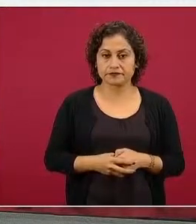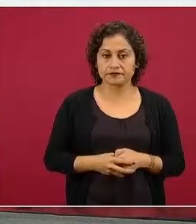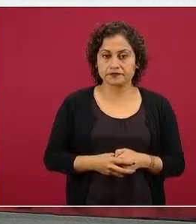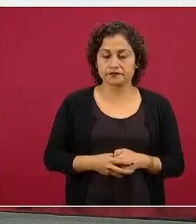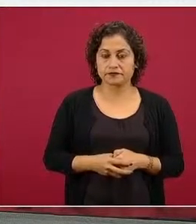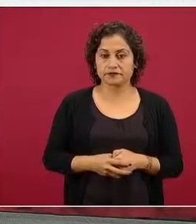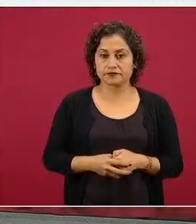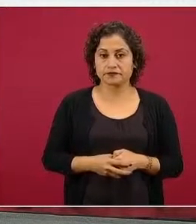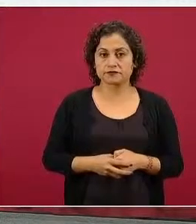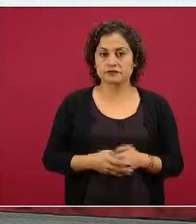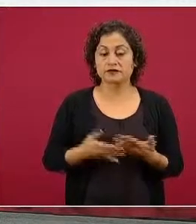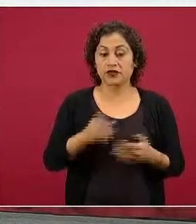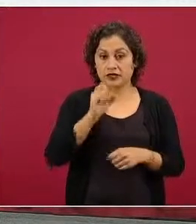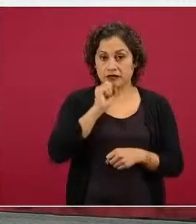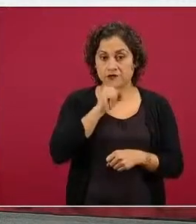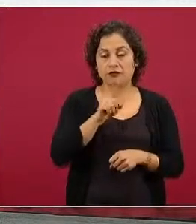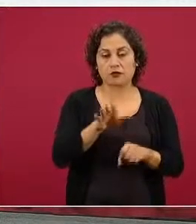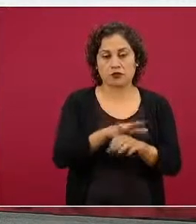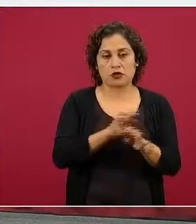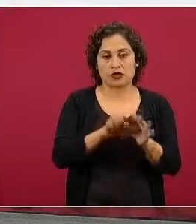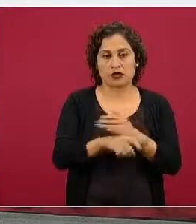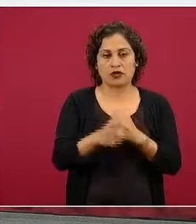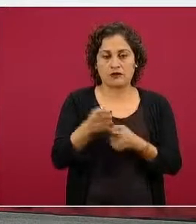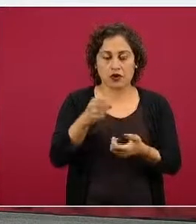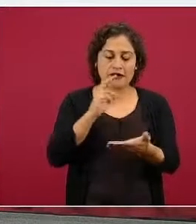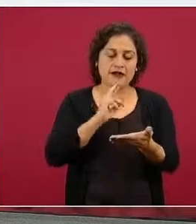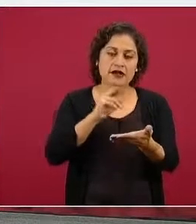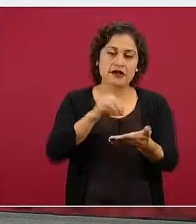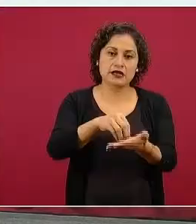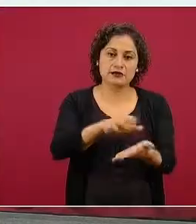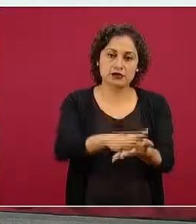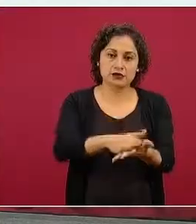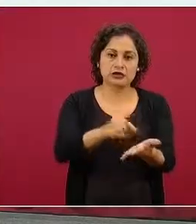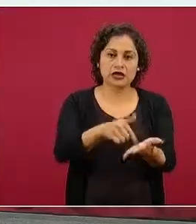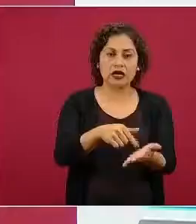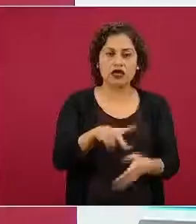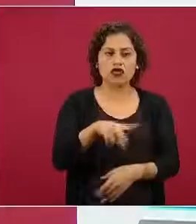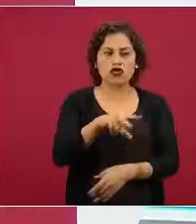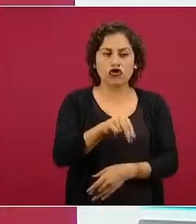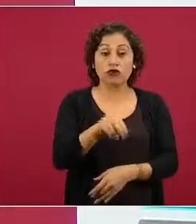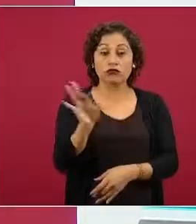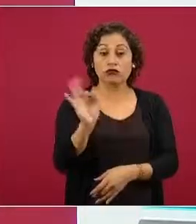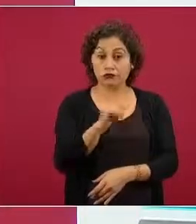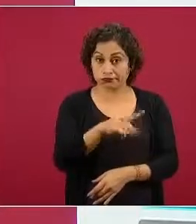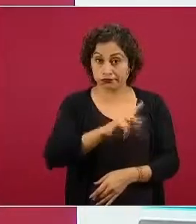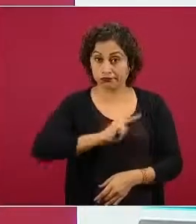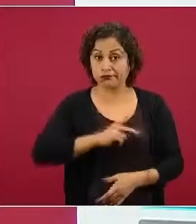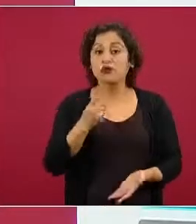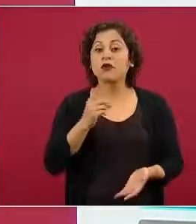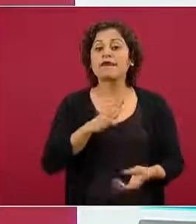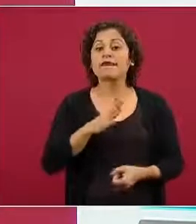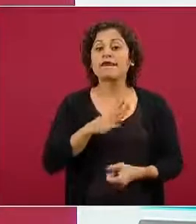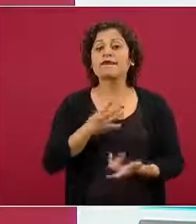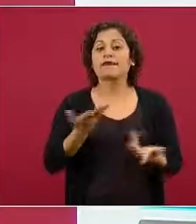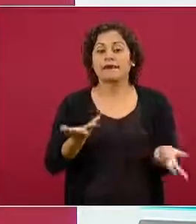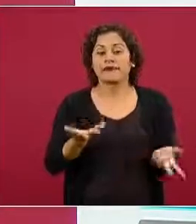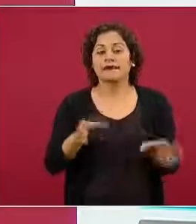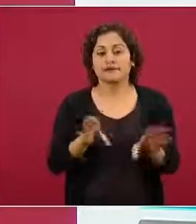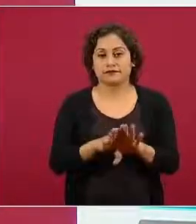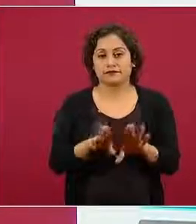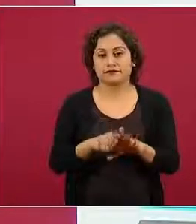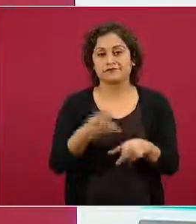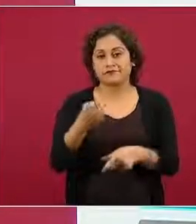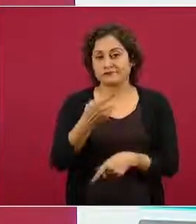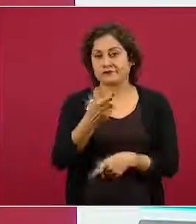Sobre todo los falsos negativos. Un falso positivo puede no causar